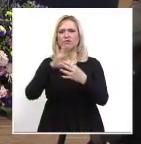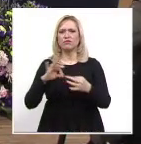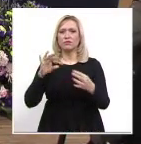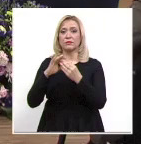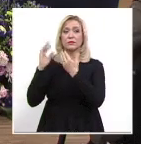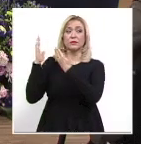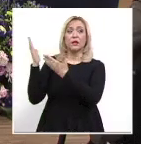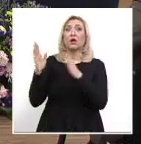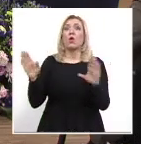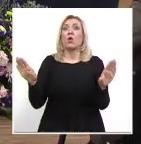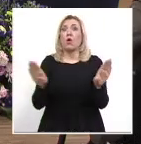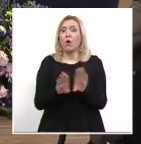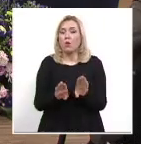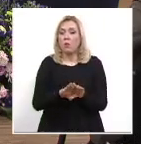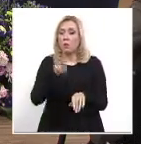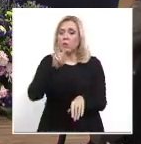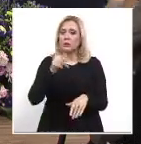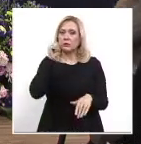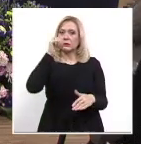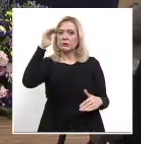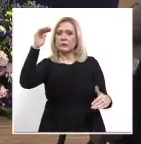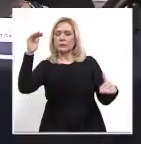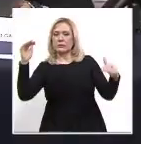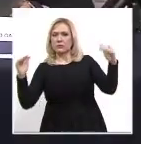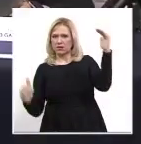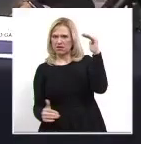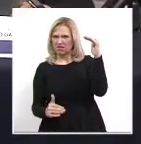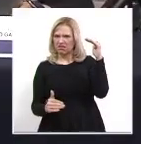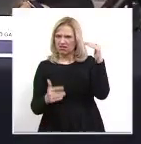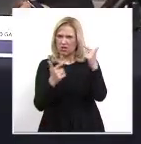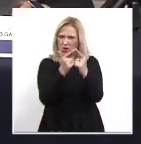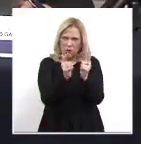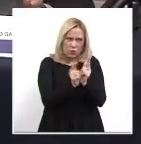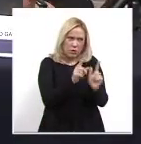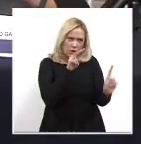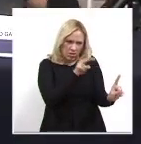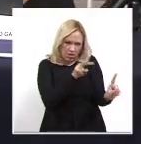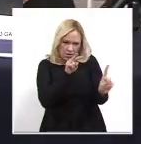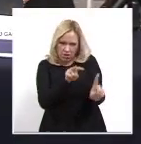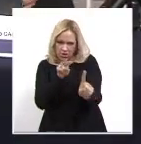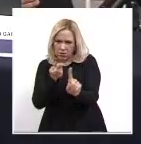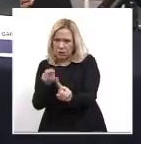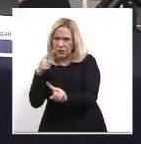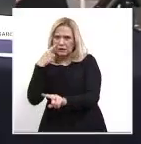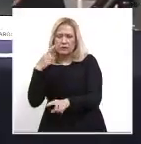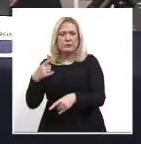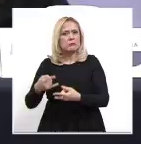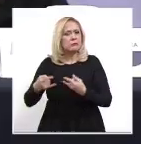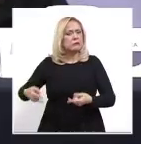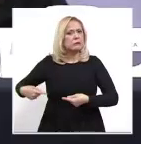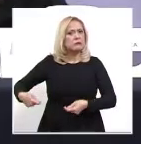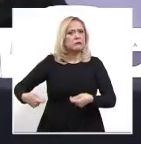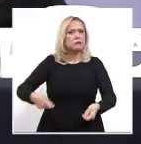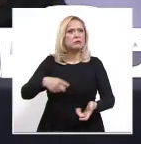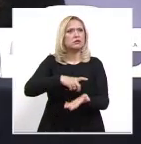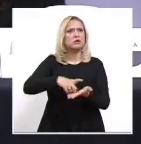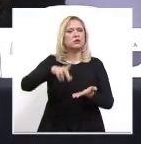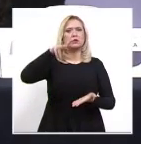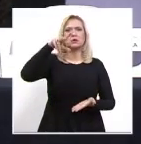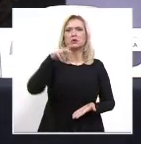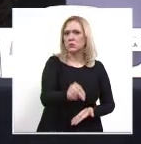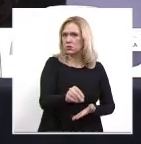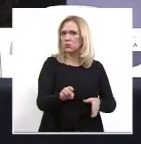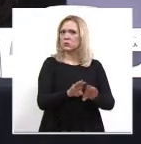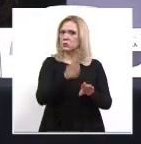Dar cuenta cómo la desigualdad cruza a diversos grupos sociales de manera particular e impacta negativamente en sus derechos es lo que pretende